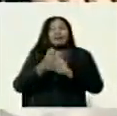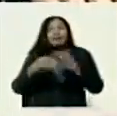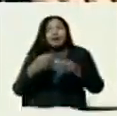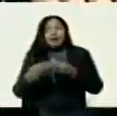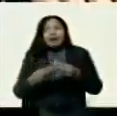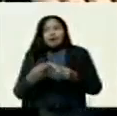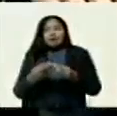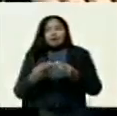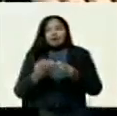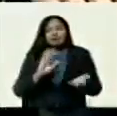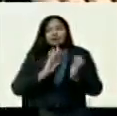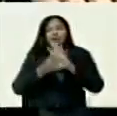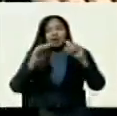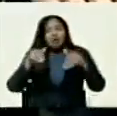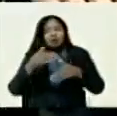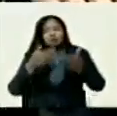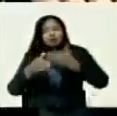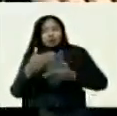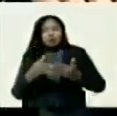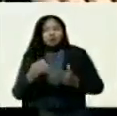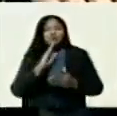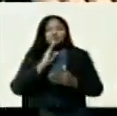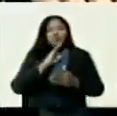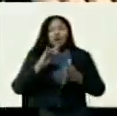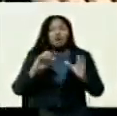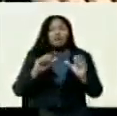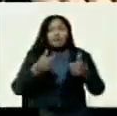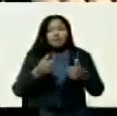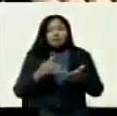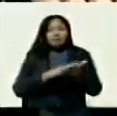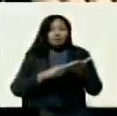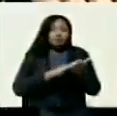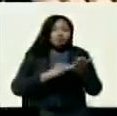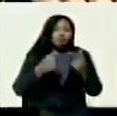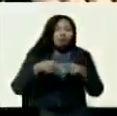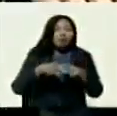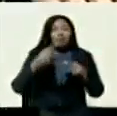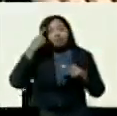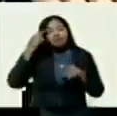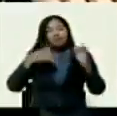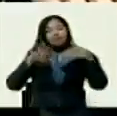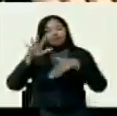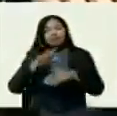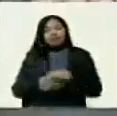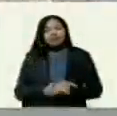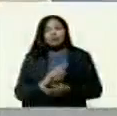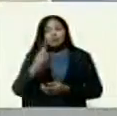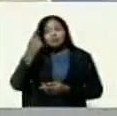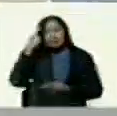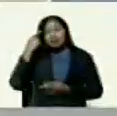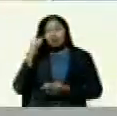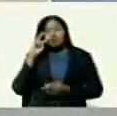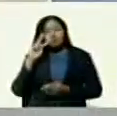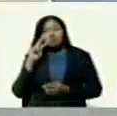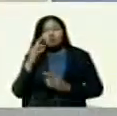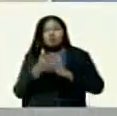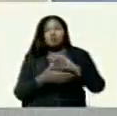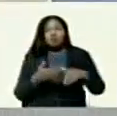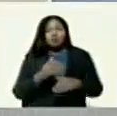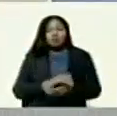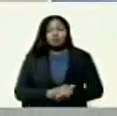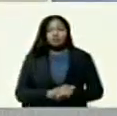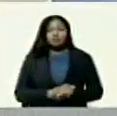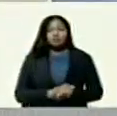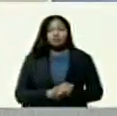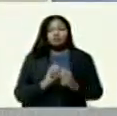los servicios. Se bajan los servicios del banco y se comienza a recuperar la data del día 15, que es el primer día en que tenemos los eventos. Comienza